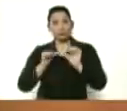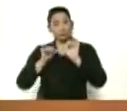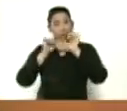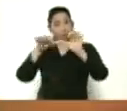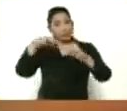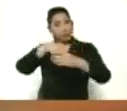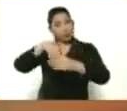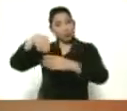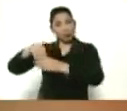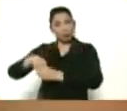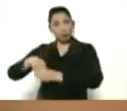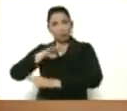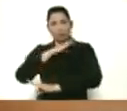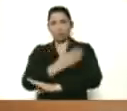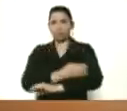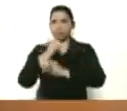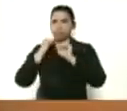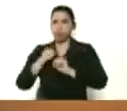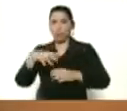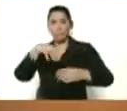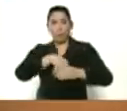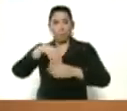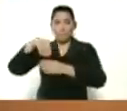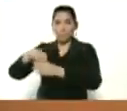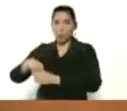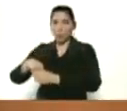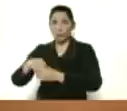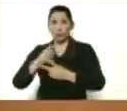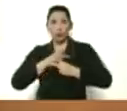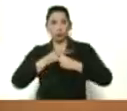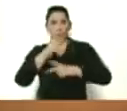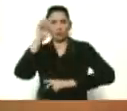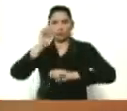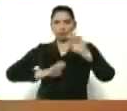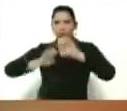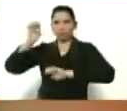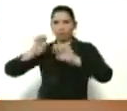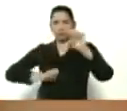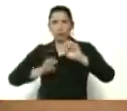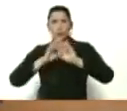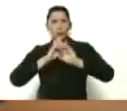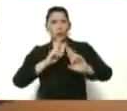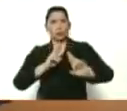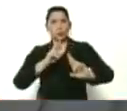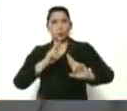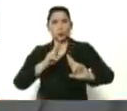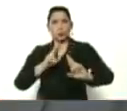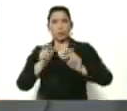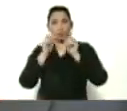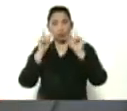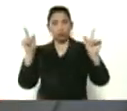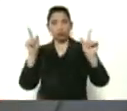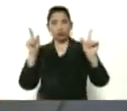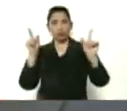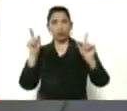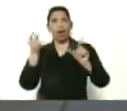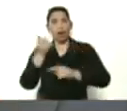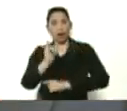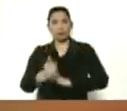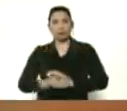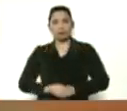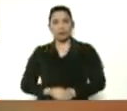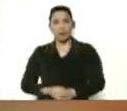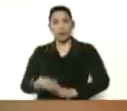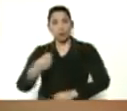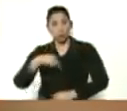cuarentena radical y la cuarentena voluntaria, y se evalúa los resultados de estas medidas, el impacto que tuvo.